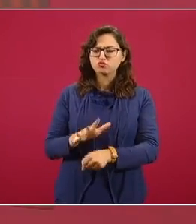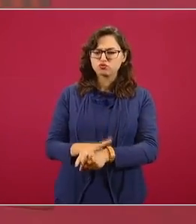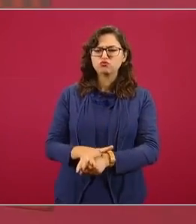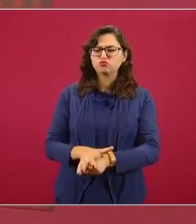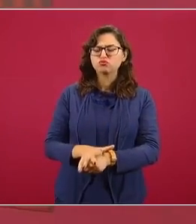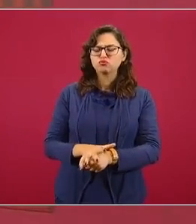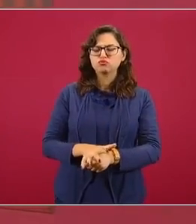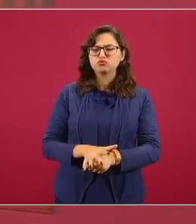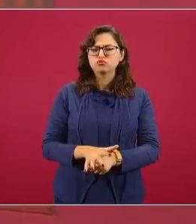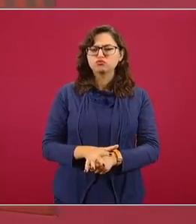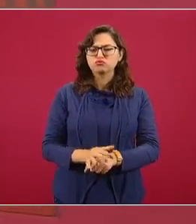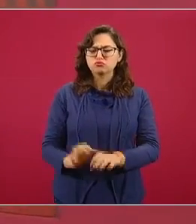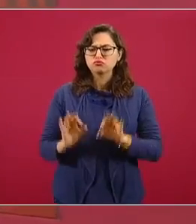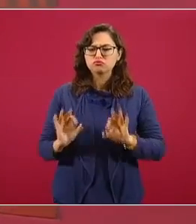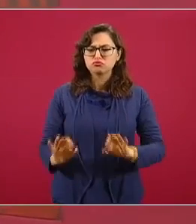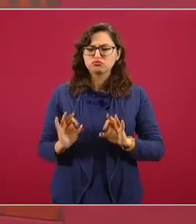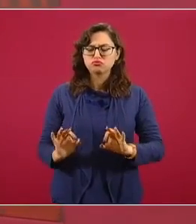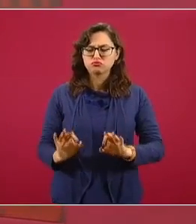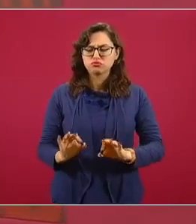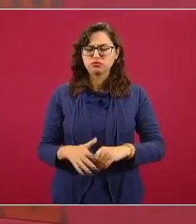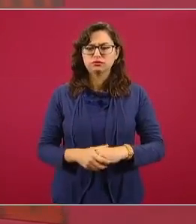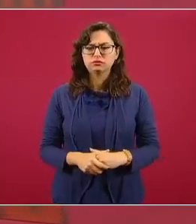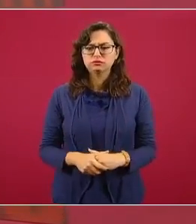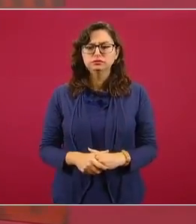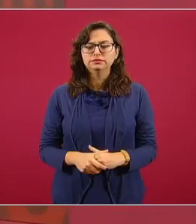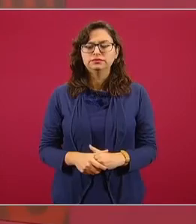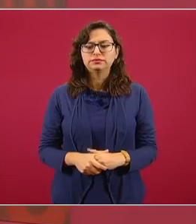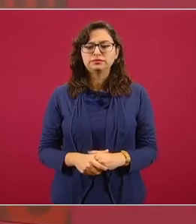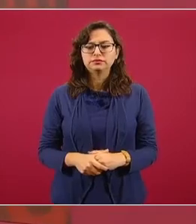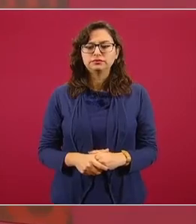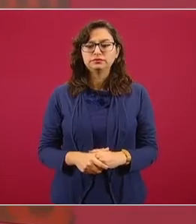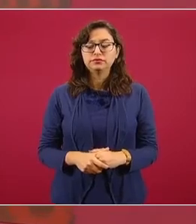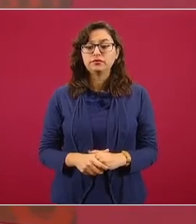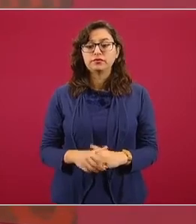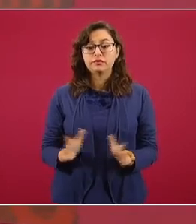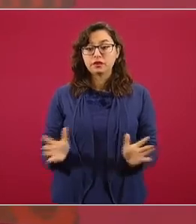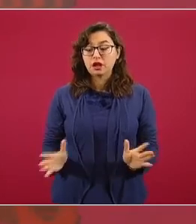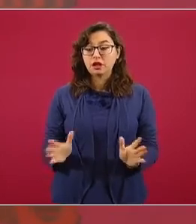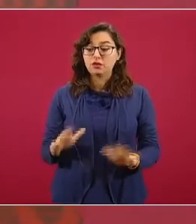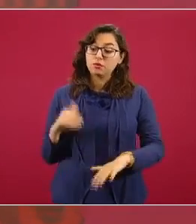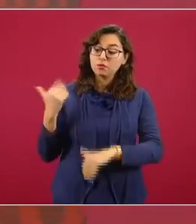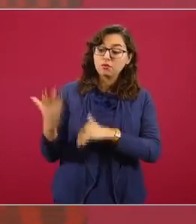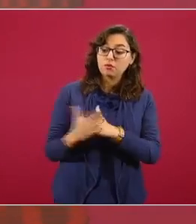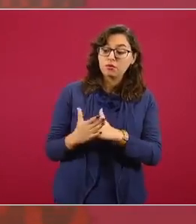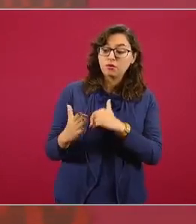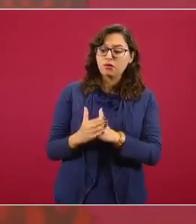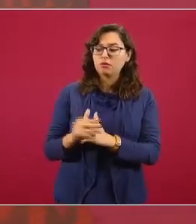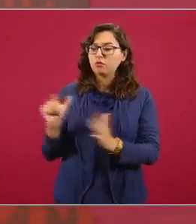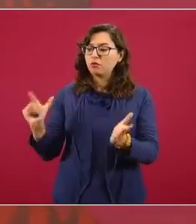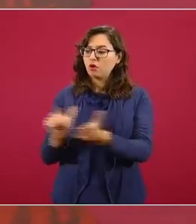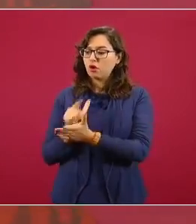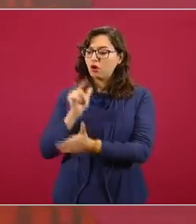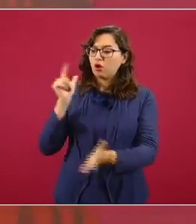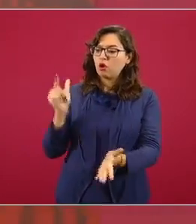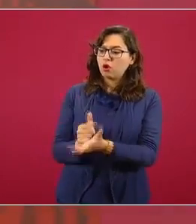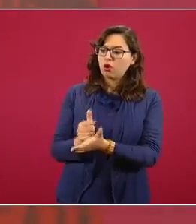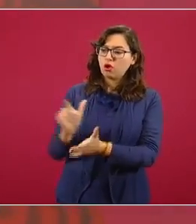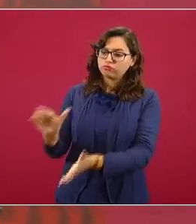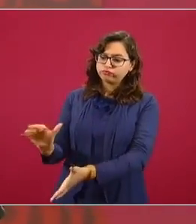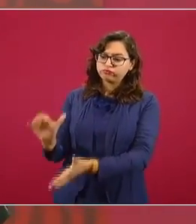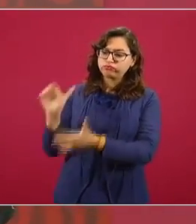públicas sanas, y al aprobarse la ley de ingreso y el presupuesto que está por